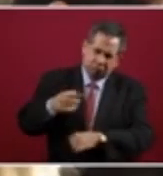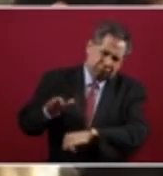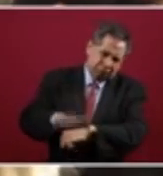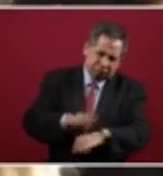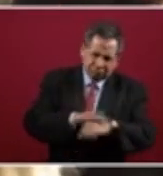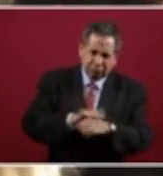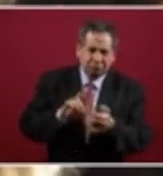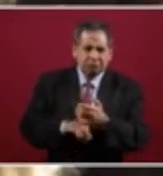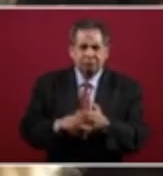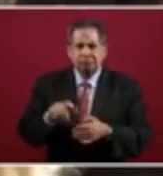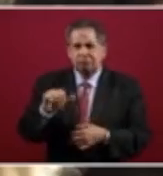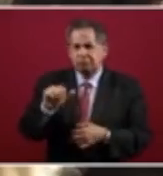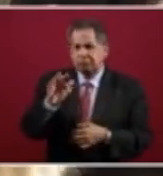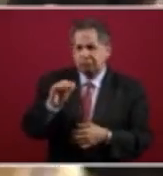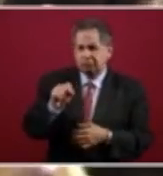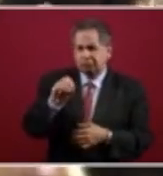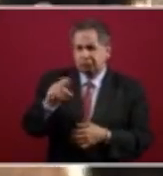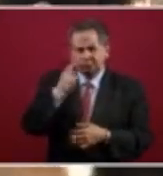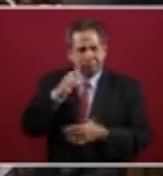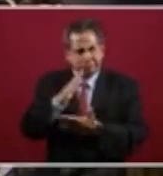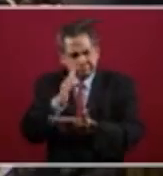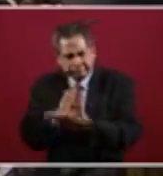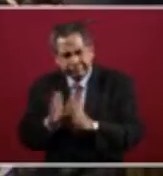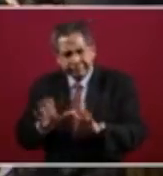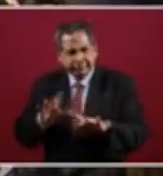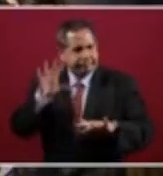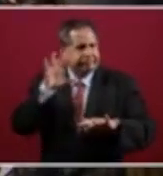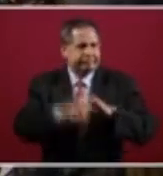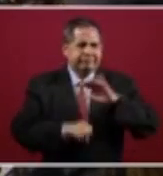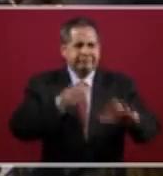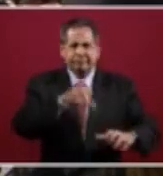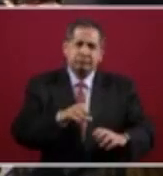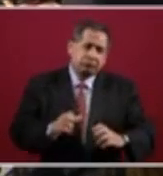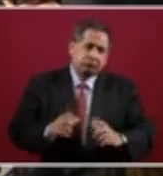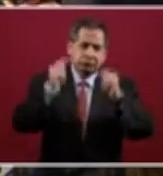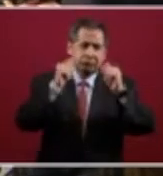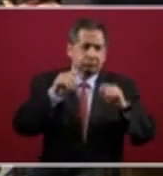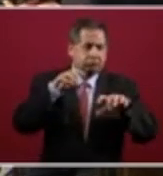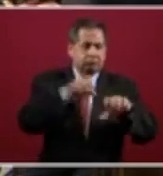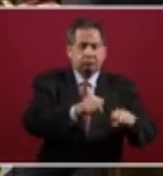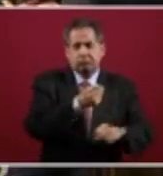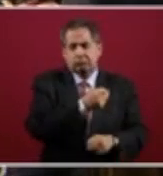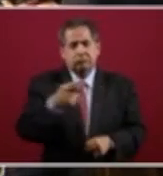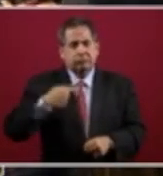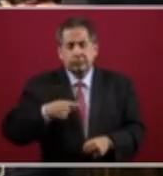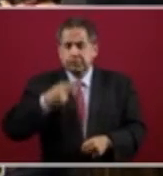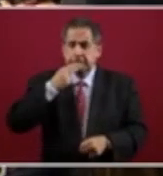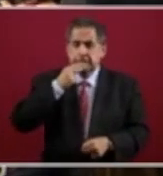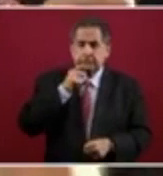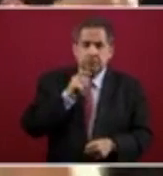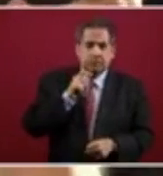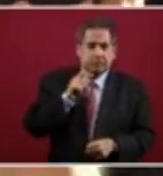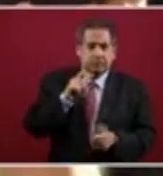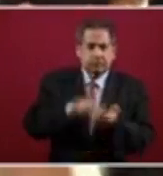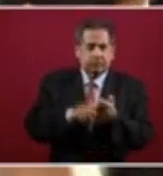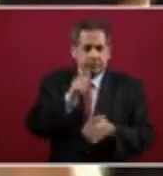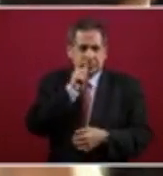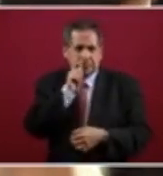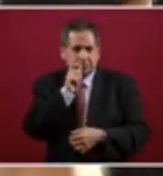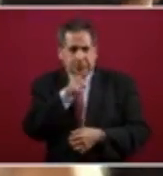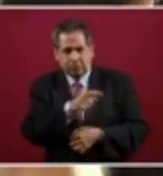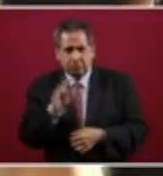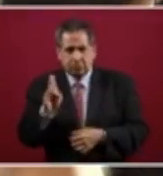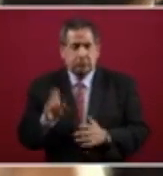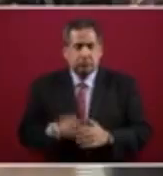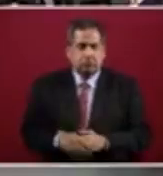a Alfonso Durazo para que se detengan estas detenciones arbitrarias en contra de consumidores de marihuana?